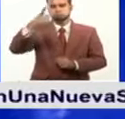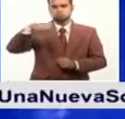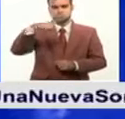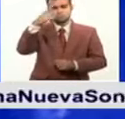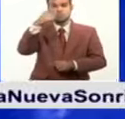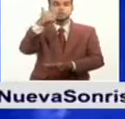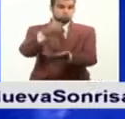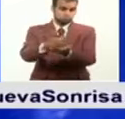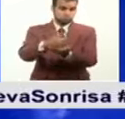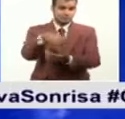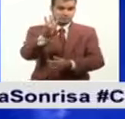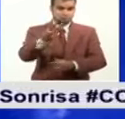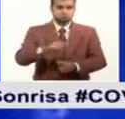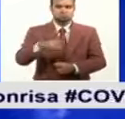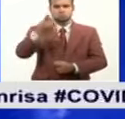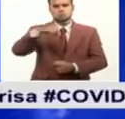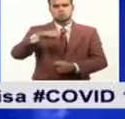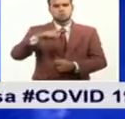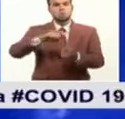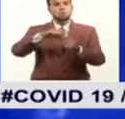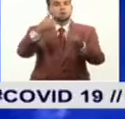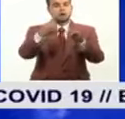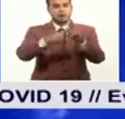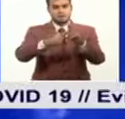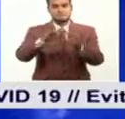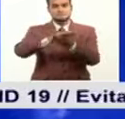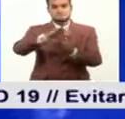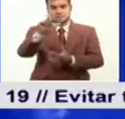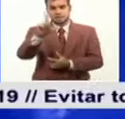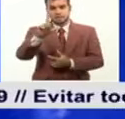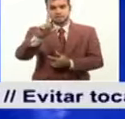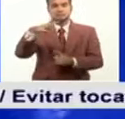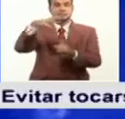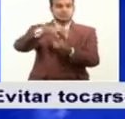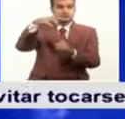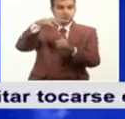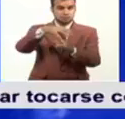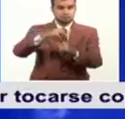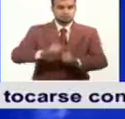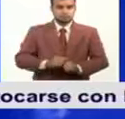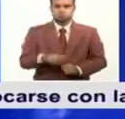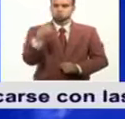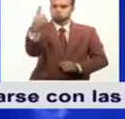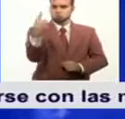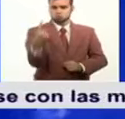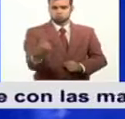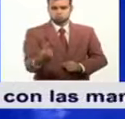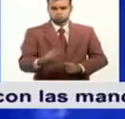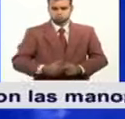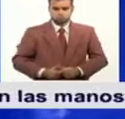3 y Guanajay, Mariel y San Cristóbal 1 cada uno.